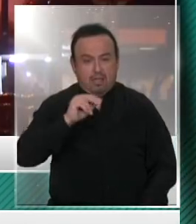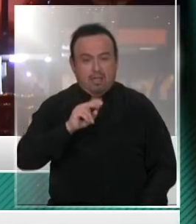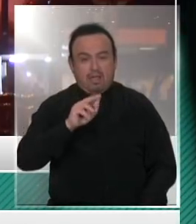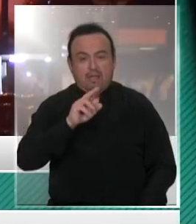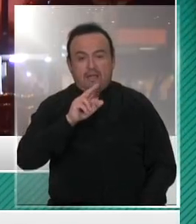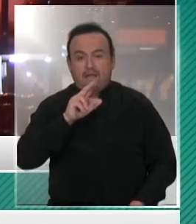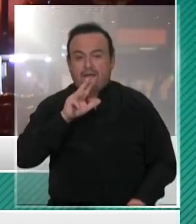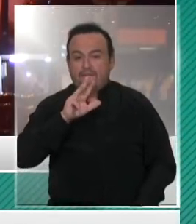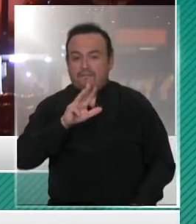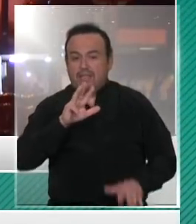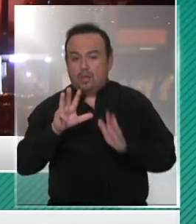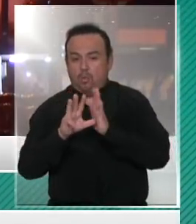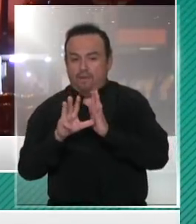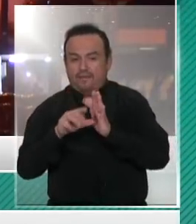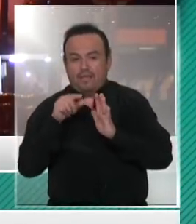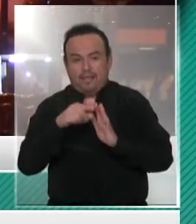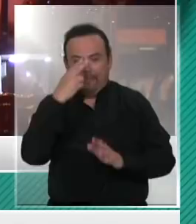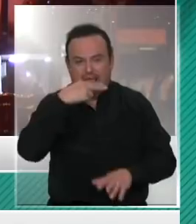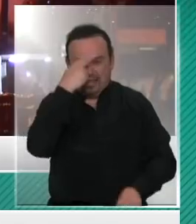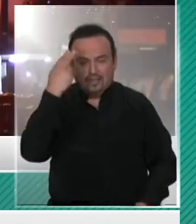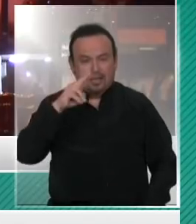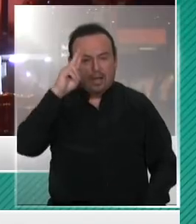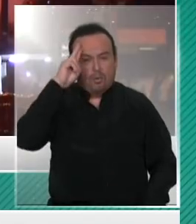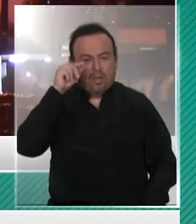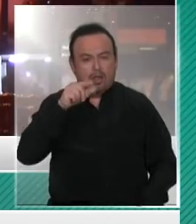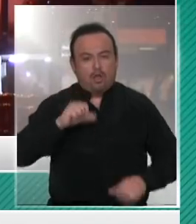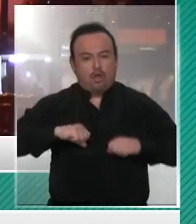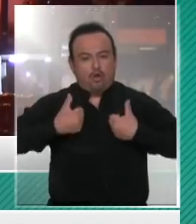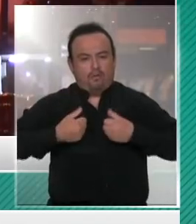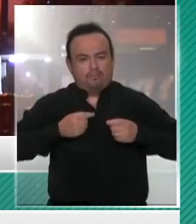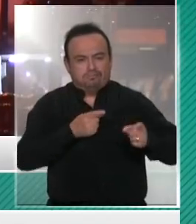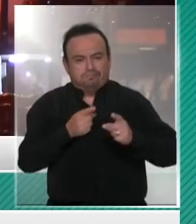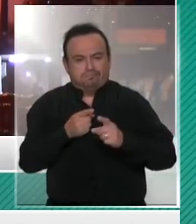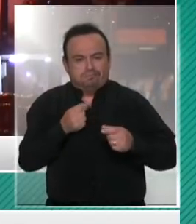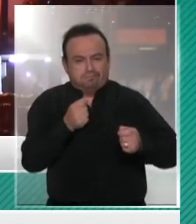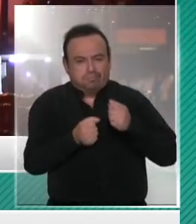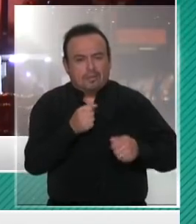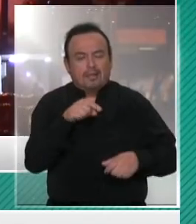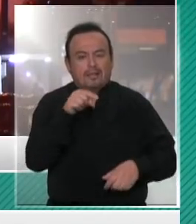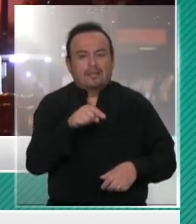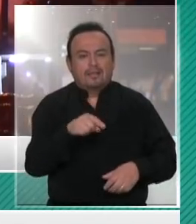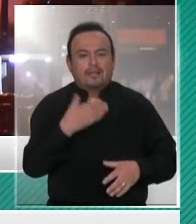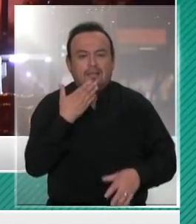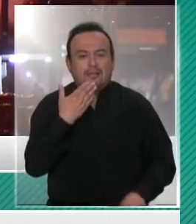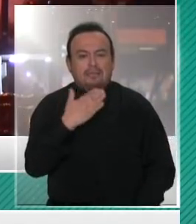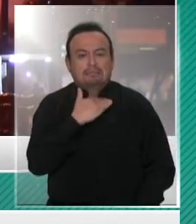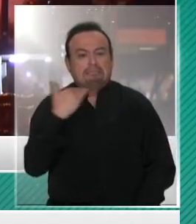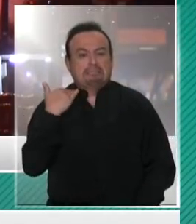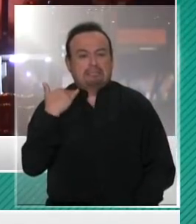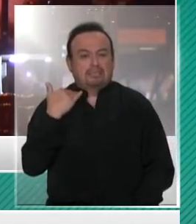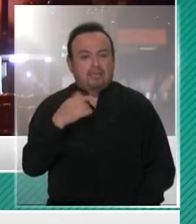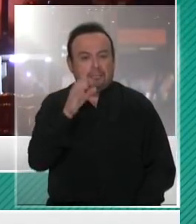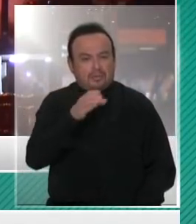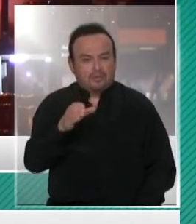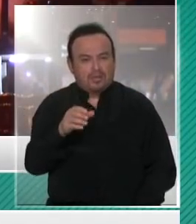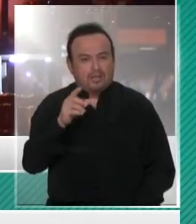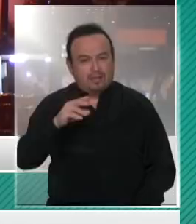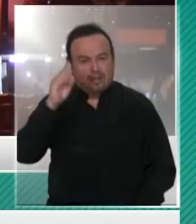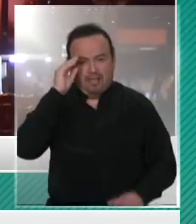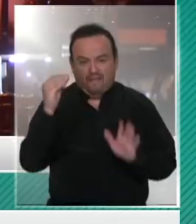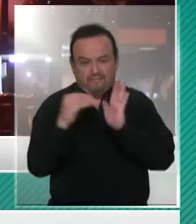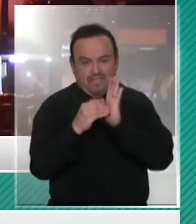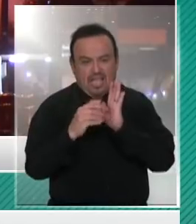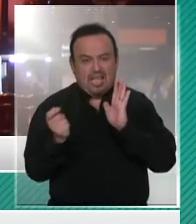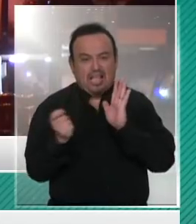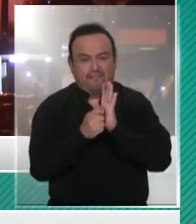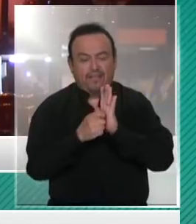29 de marzo, donde se recuerda el Día del Joven Combatiente y también en el caso de Goyaos, una fecha que es muy emblemática. Vamos a